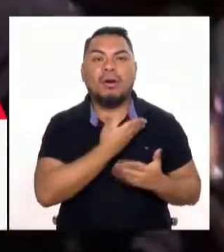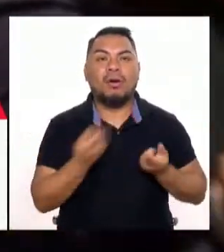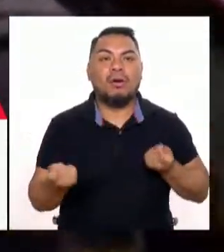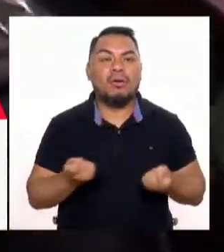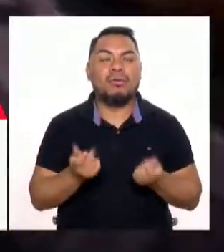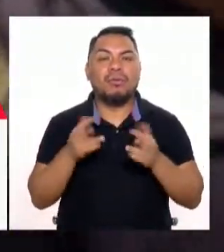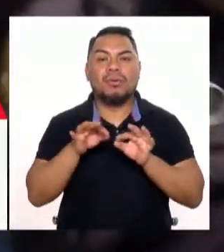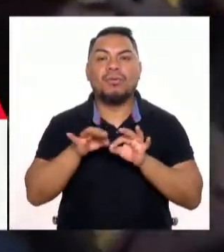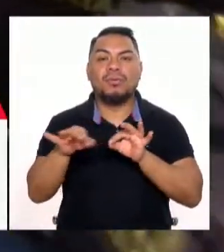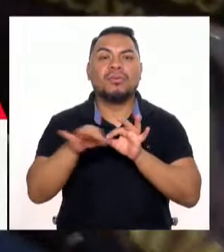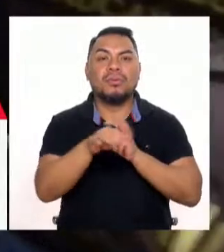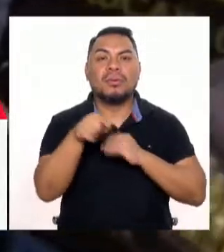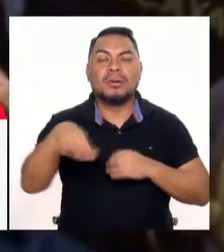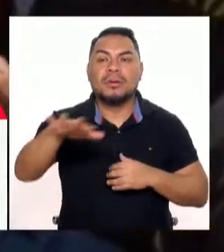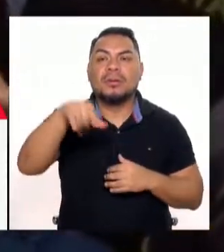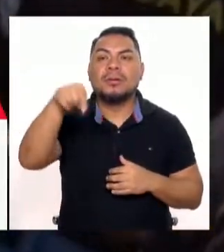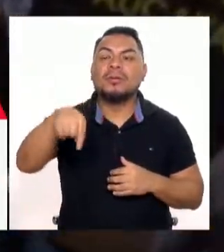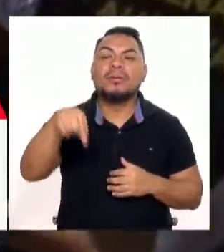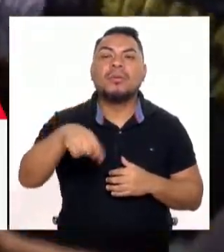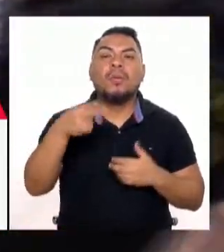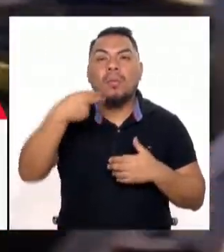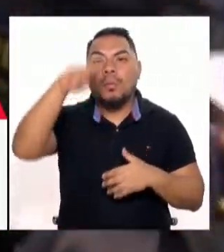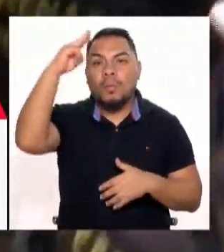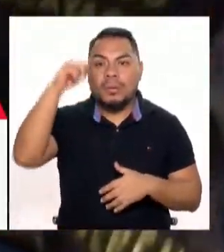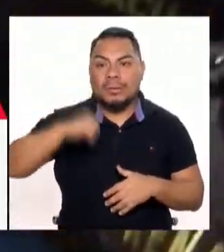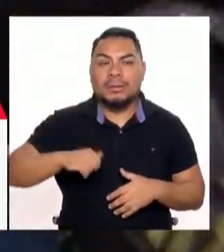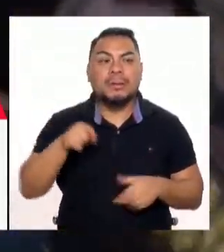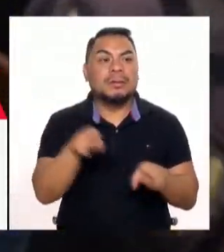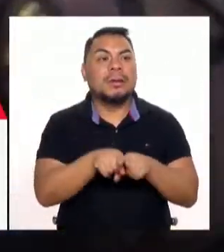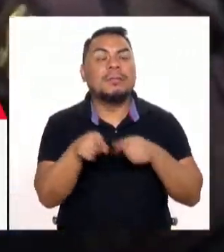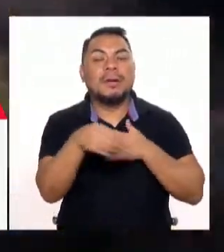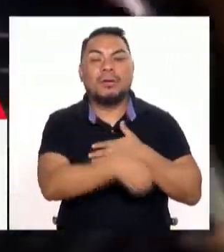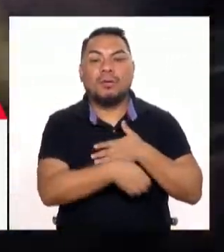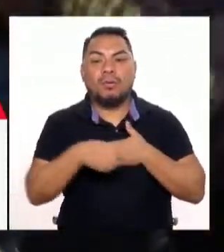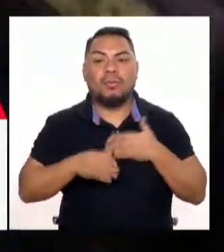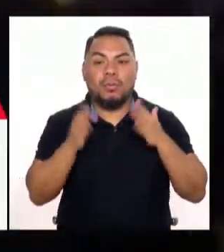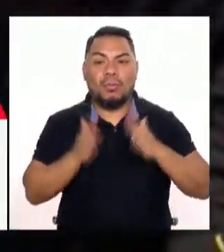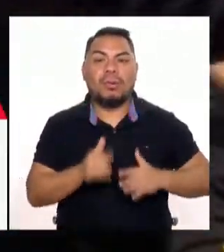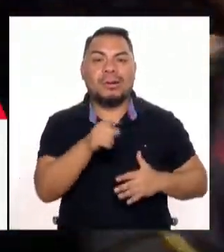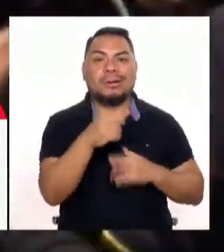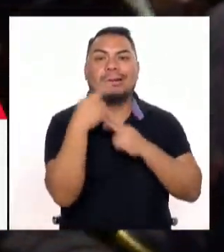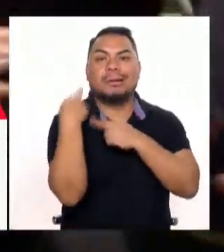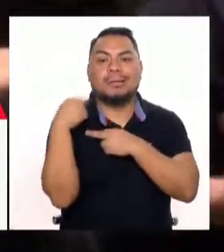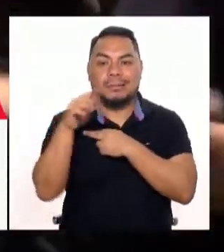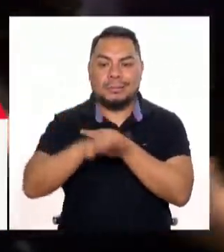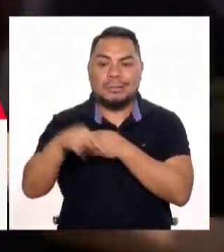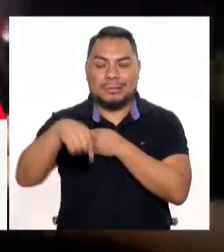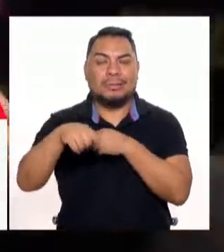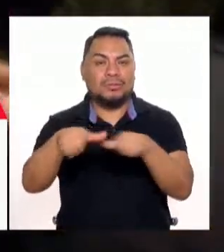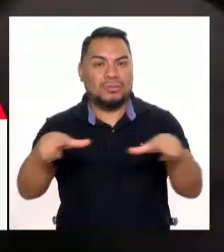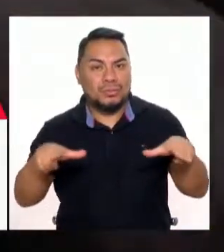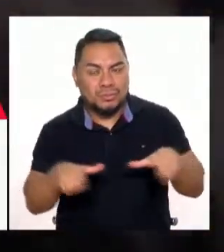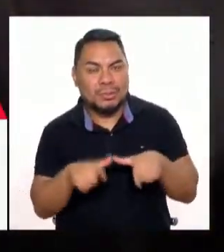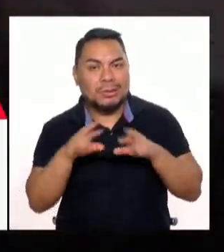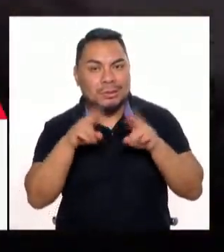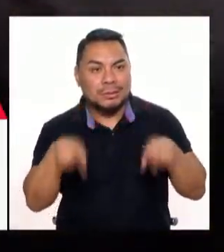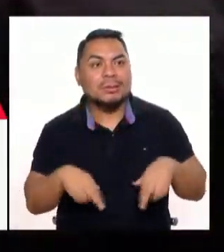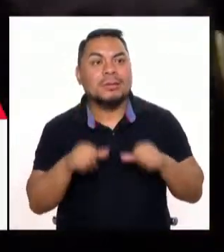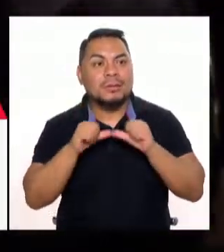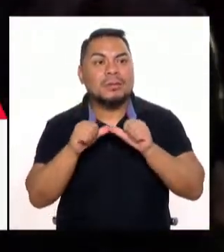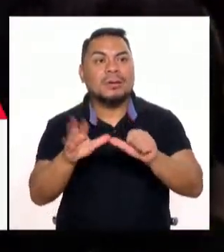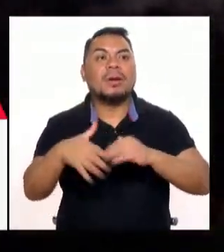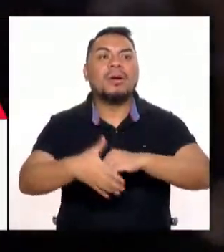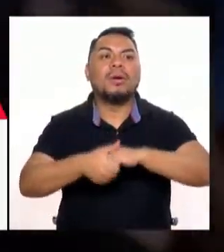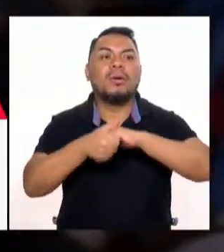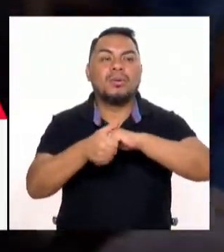Regional de huánuco como la congresista quien es representante de esta región continúa